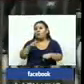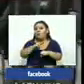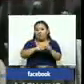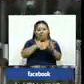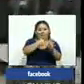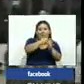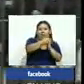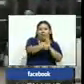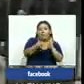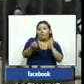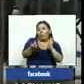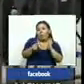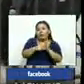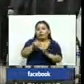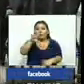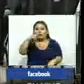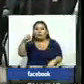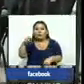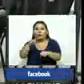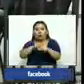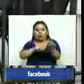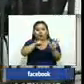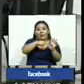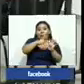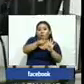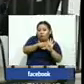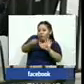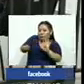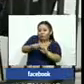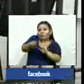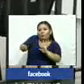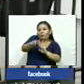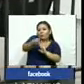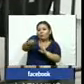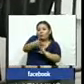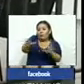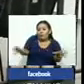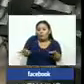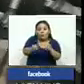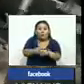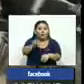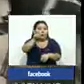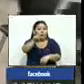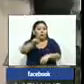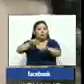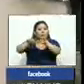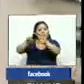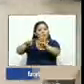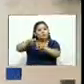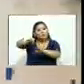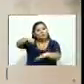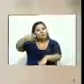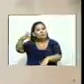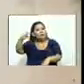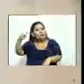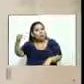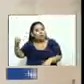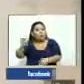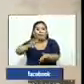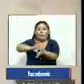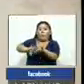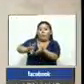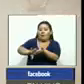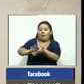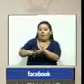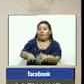pagar $500 cada uno, siendo un total de $16,000 por acción civil